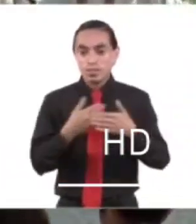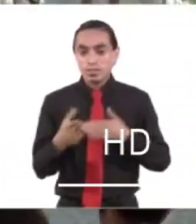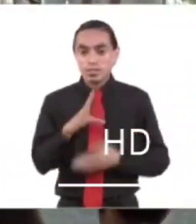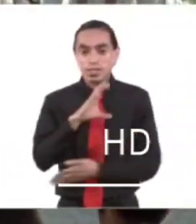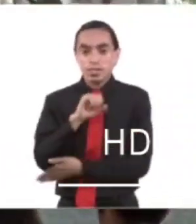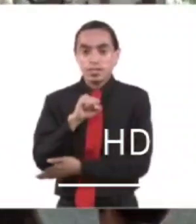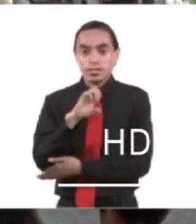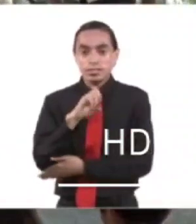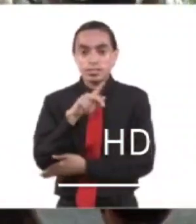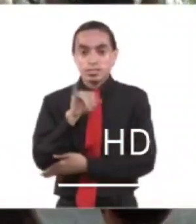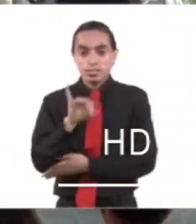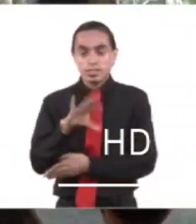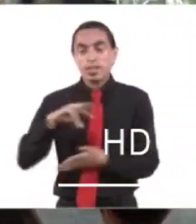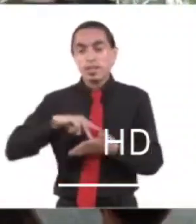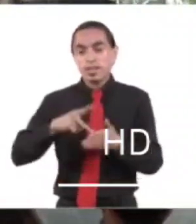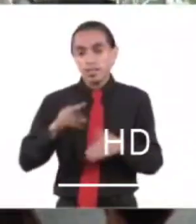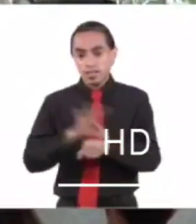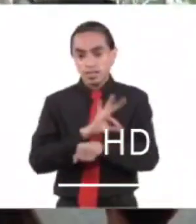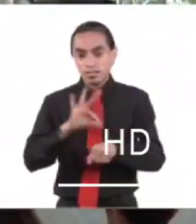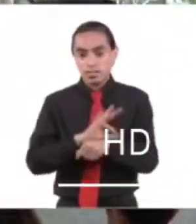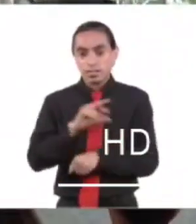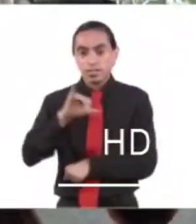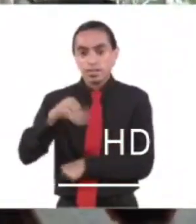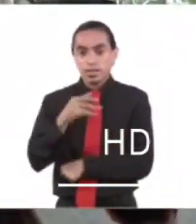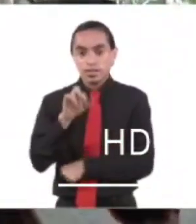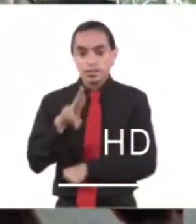arquitecto Javier Ariel Hidalgo Ponce.